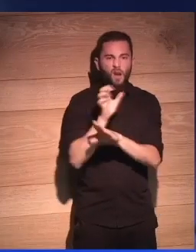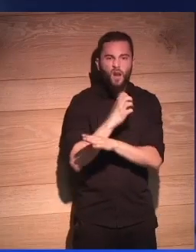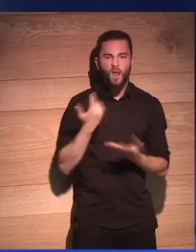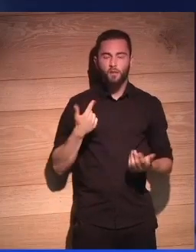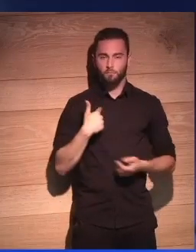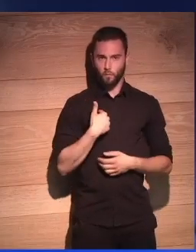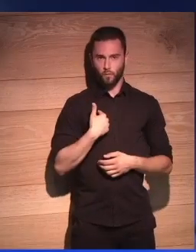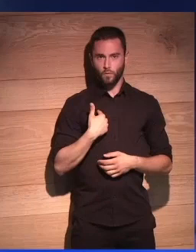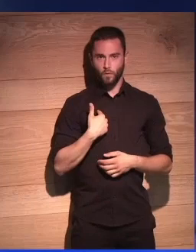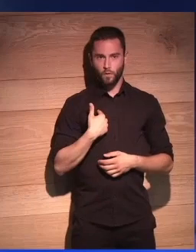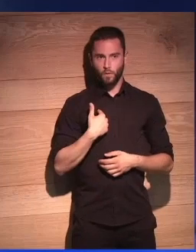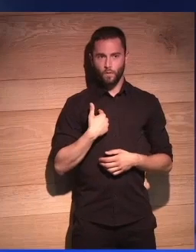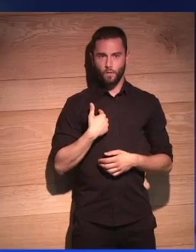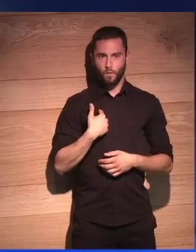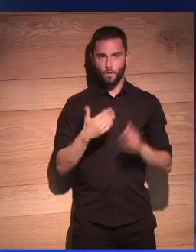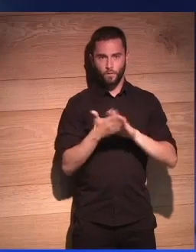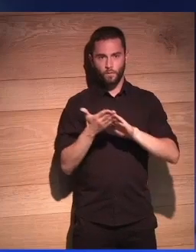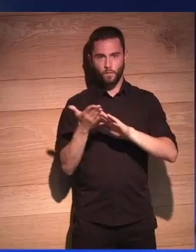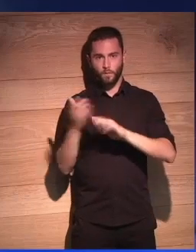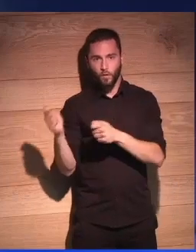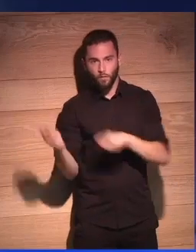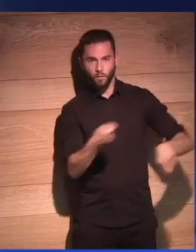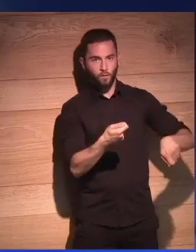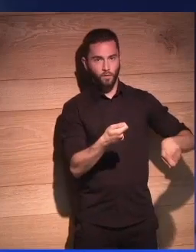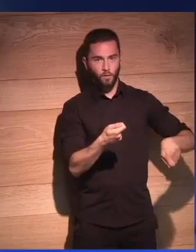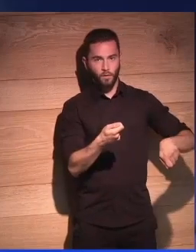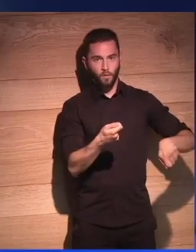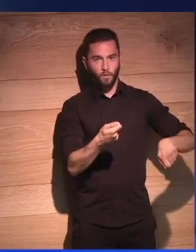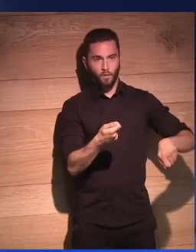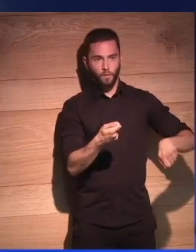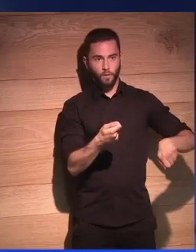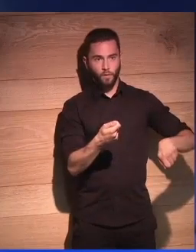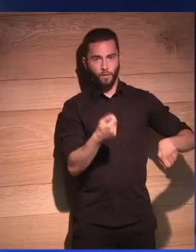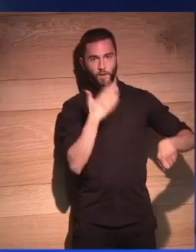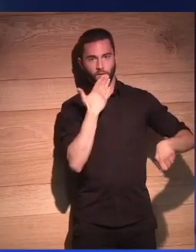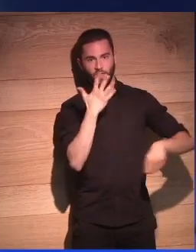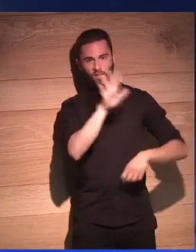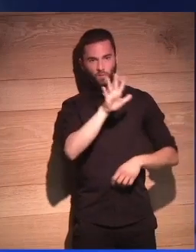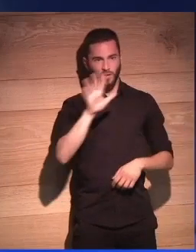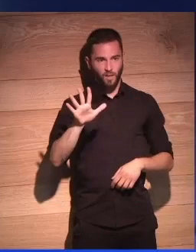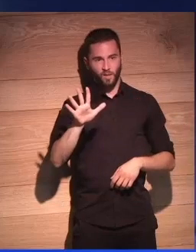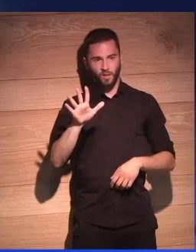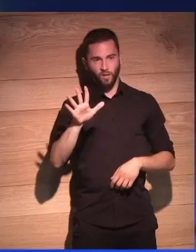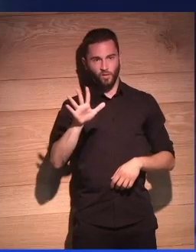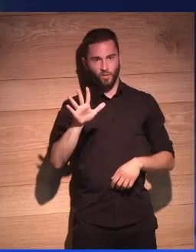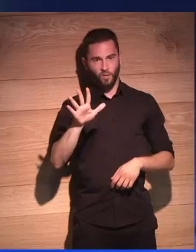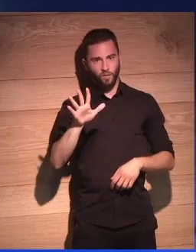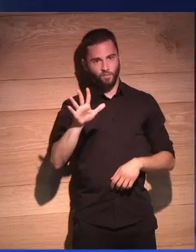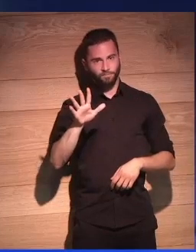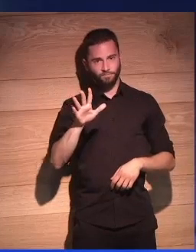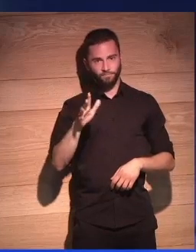¿Me estoy convirtiendo en el equivalente de hockey del tipo de 55 años, ¿no? Con la novia de